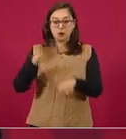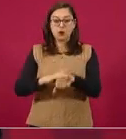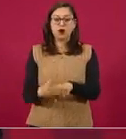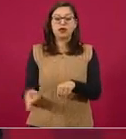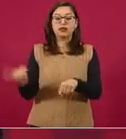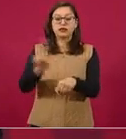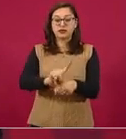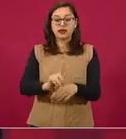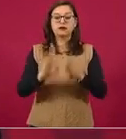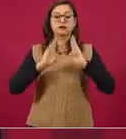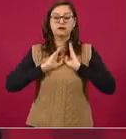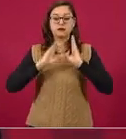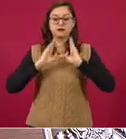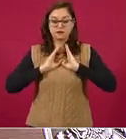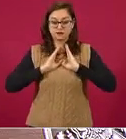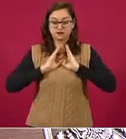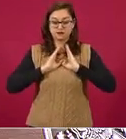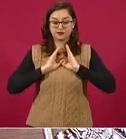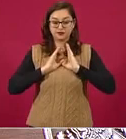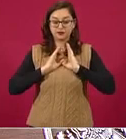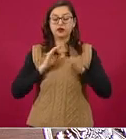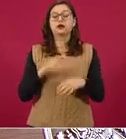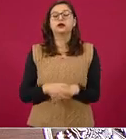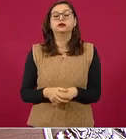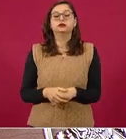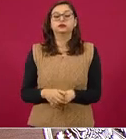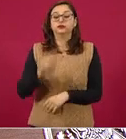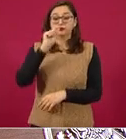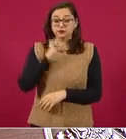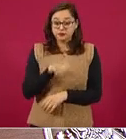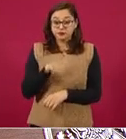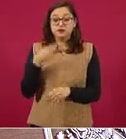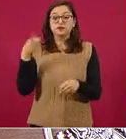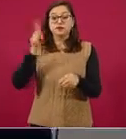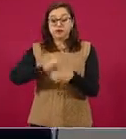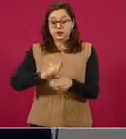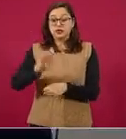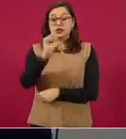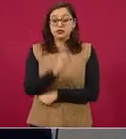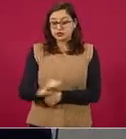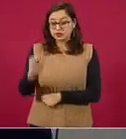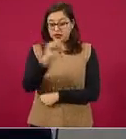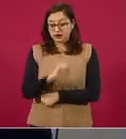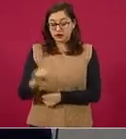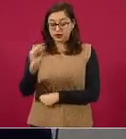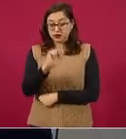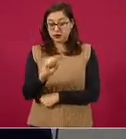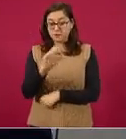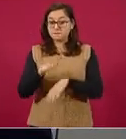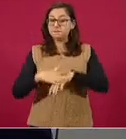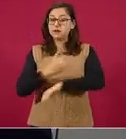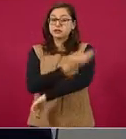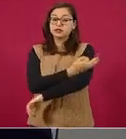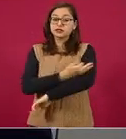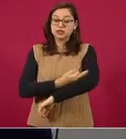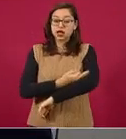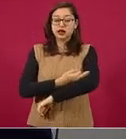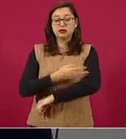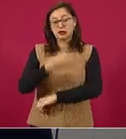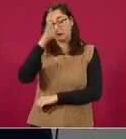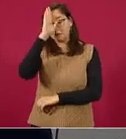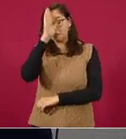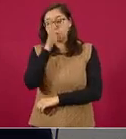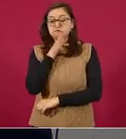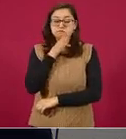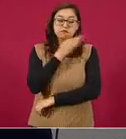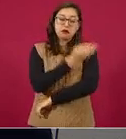Y todavía ese día, sábado, vamos a estar al mediodía, por